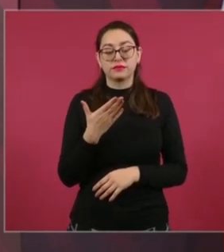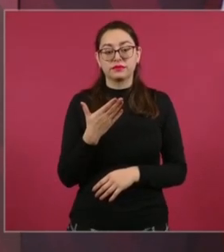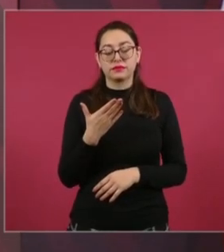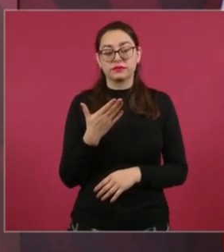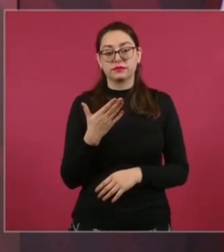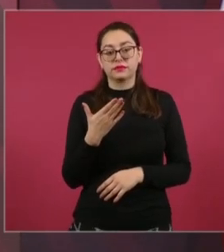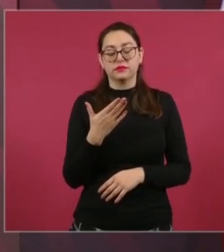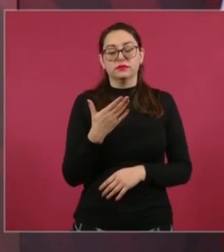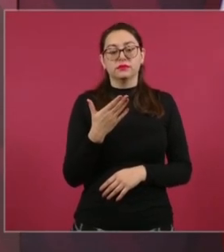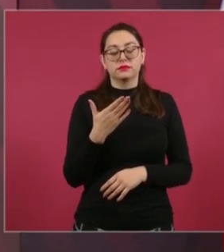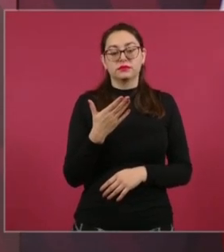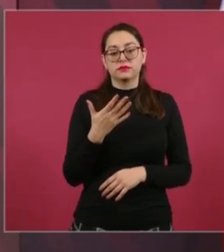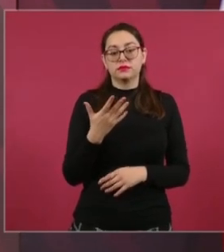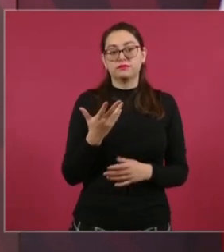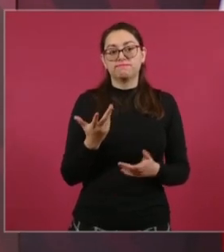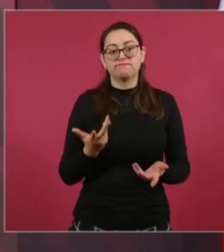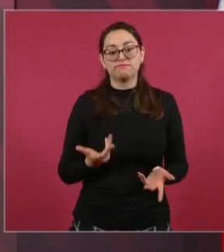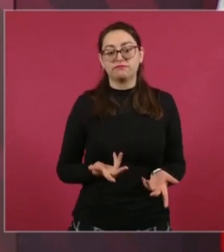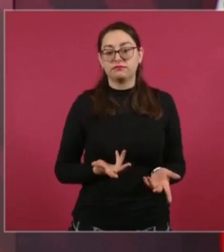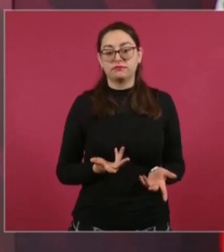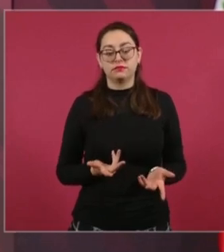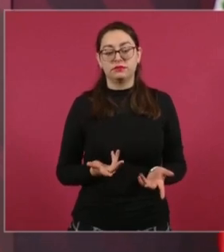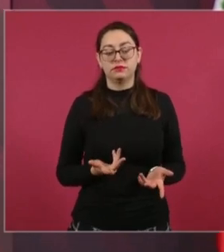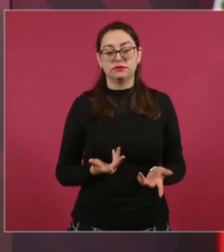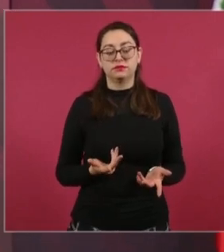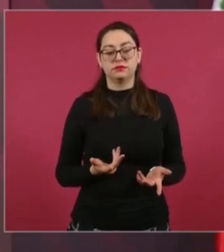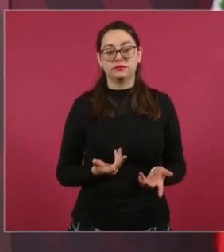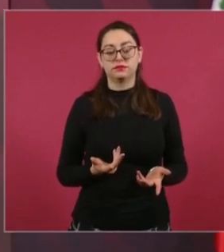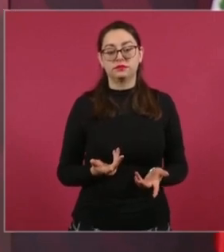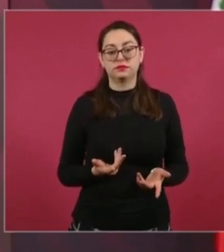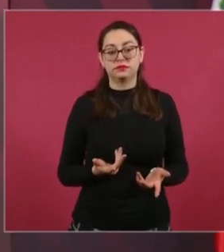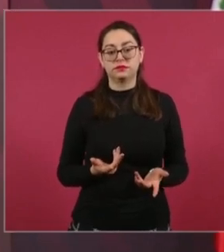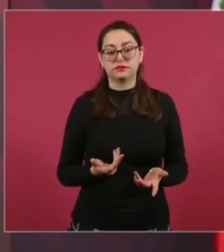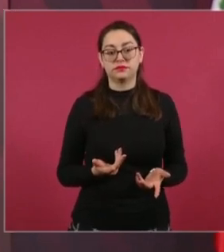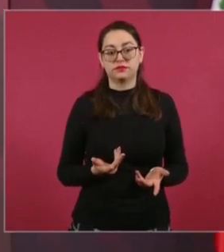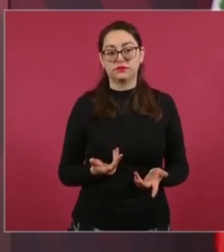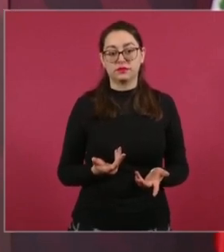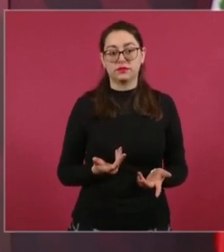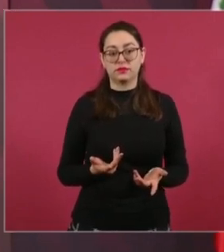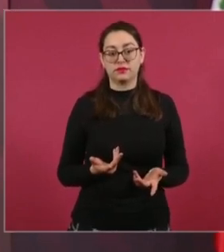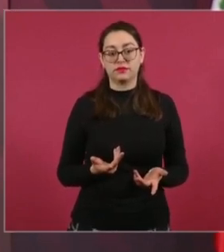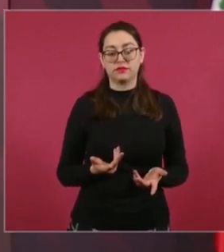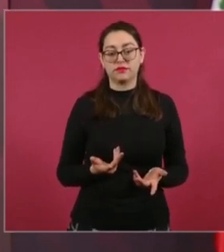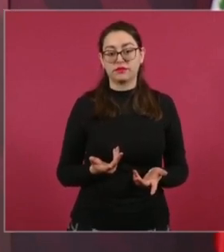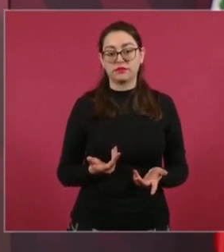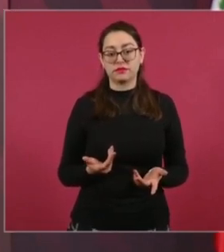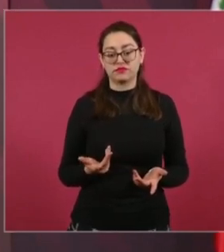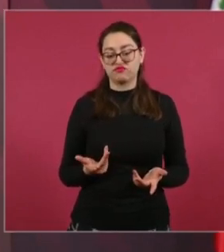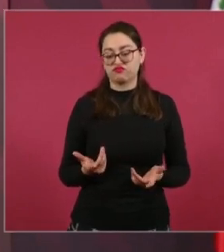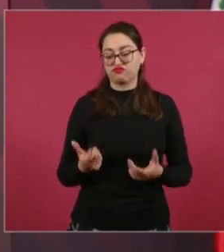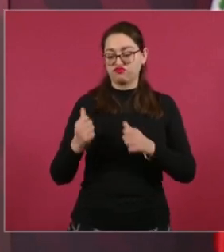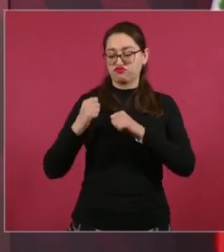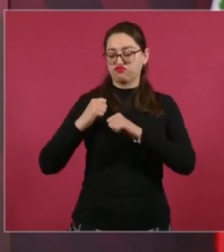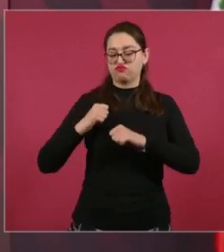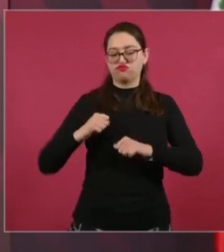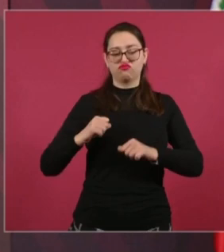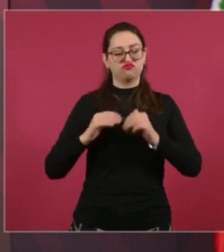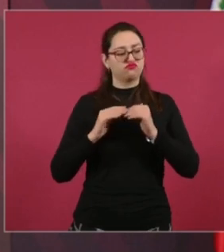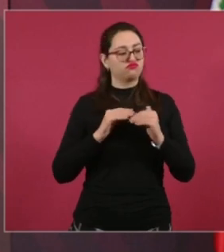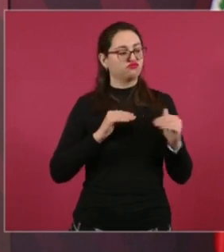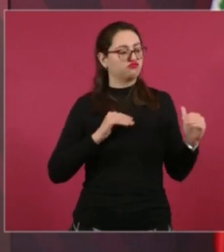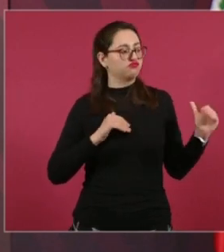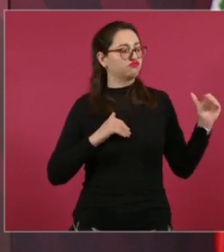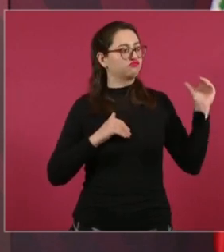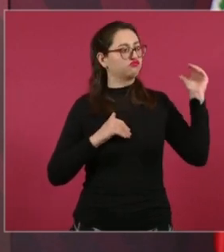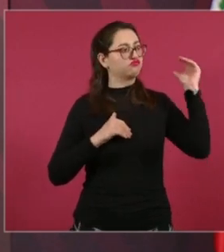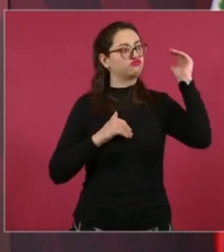que el poder es sinónimo de prepotencia, que el poder